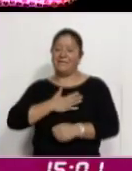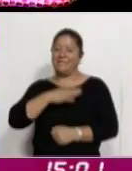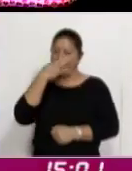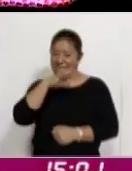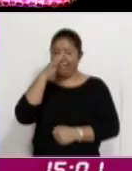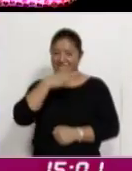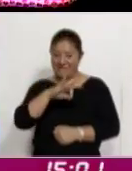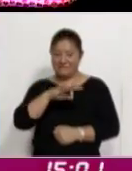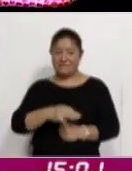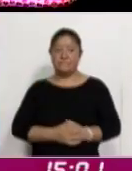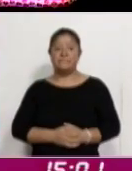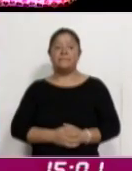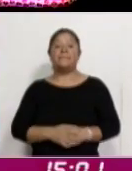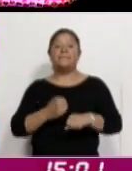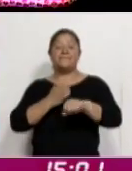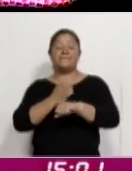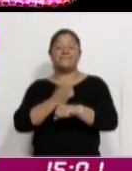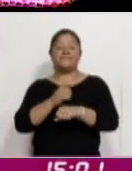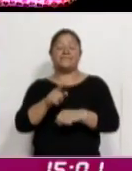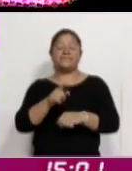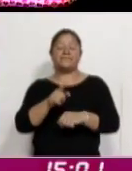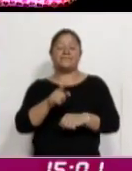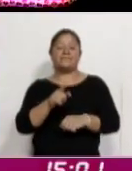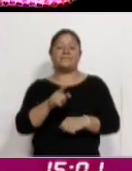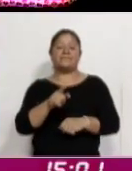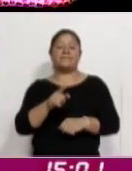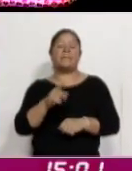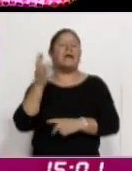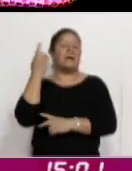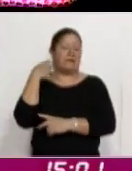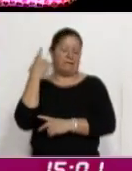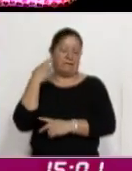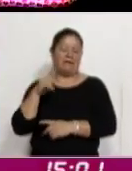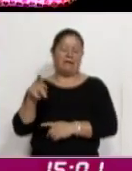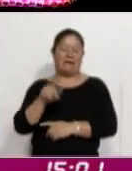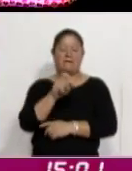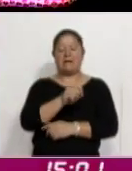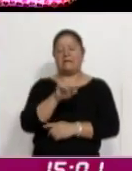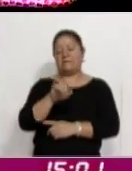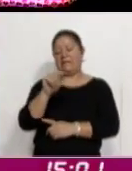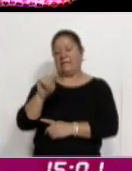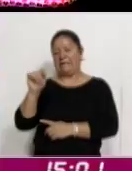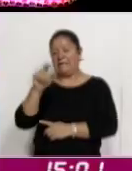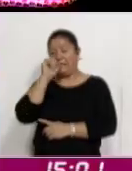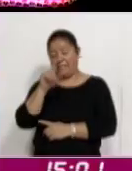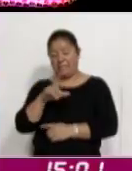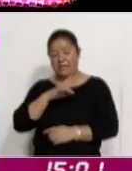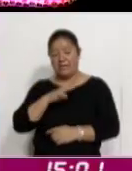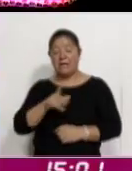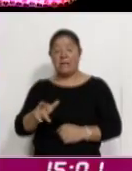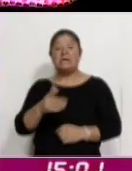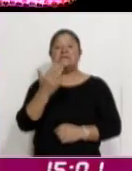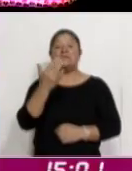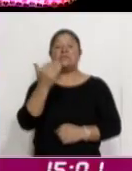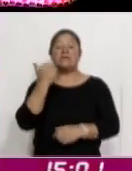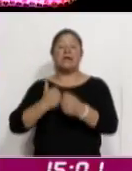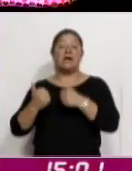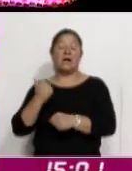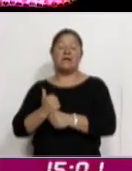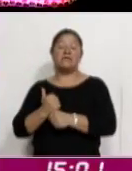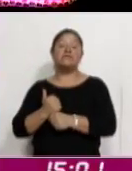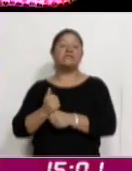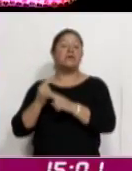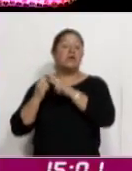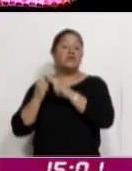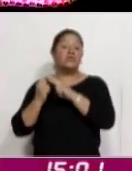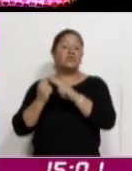aniversario. La estación de radio XTT, nuestra estación hermana, cumple 50 años de estar al aire de